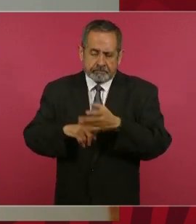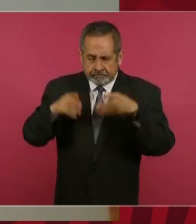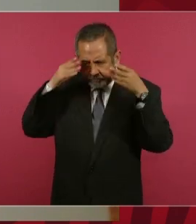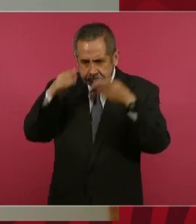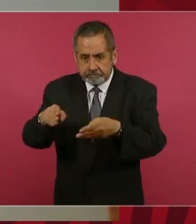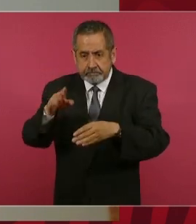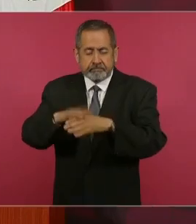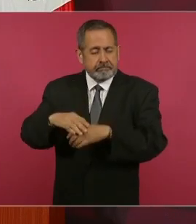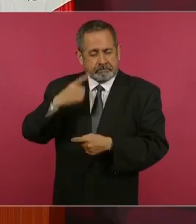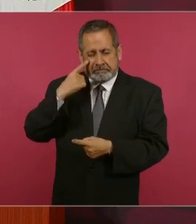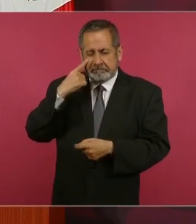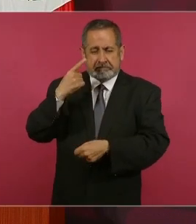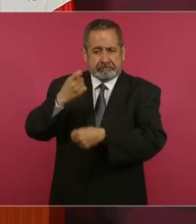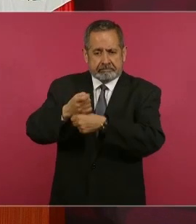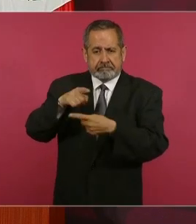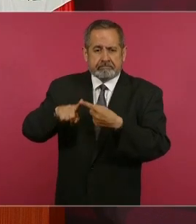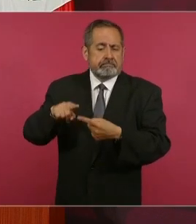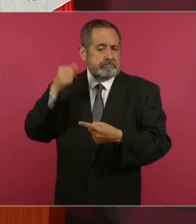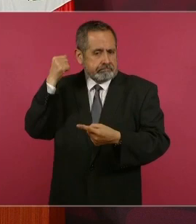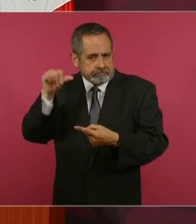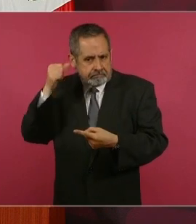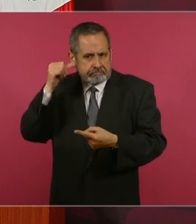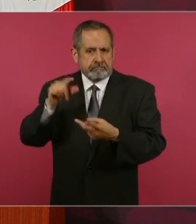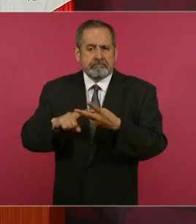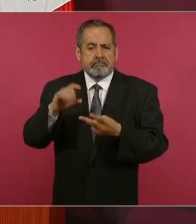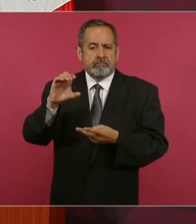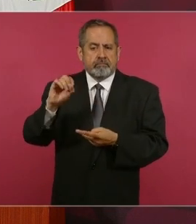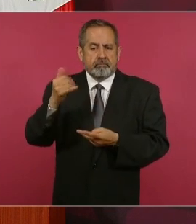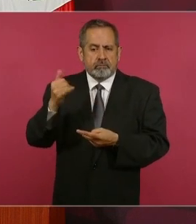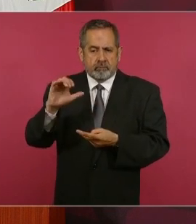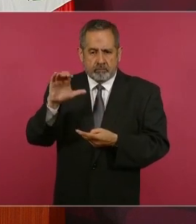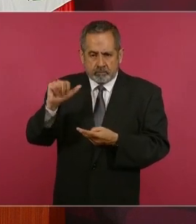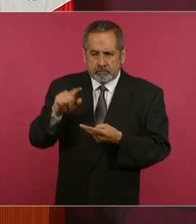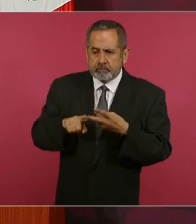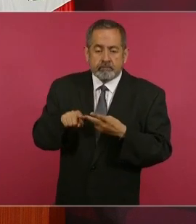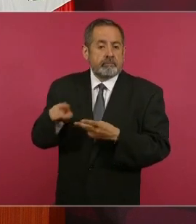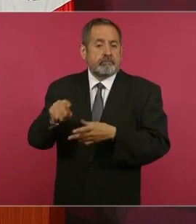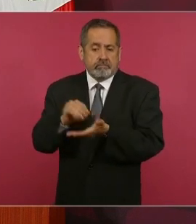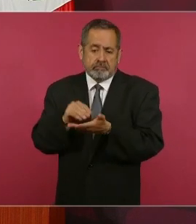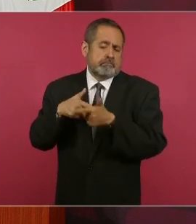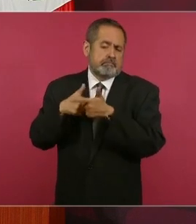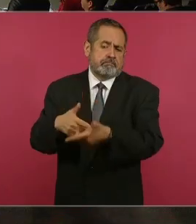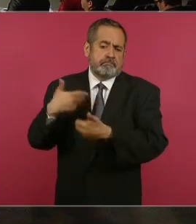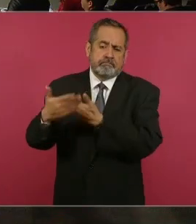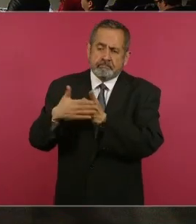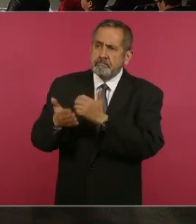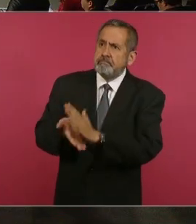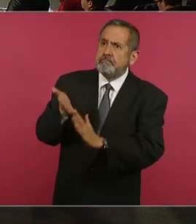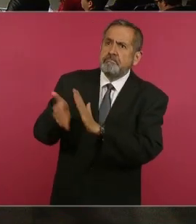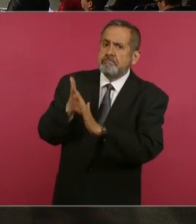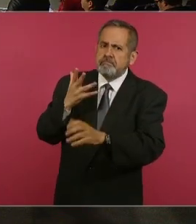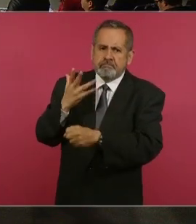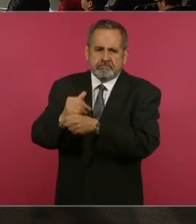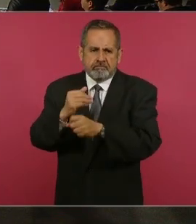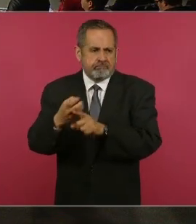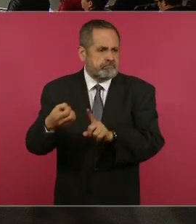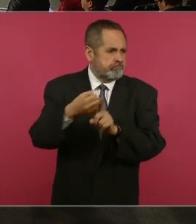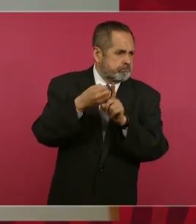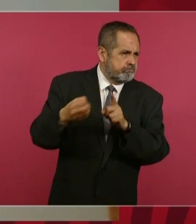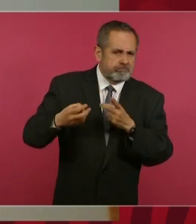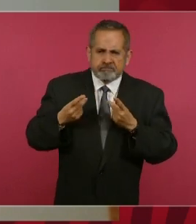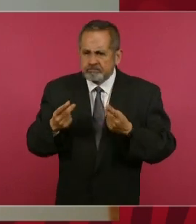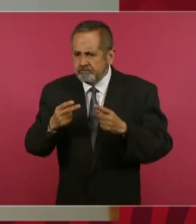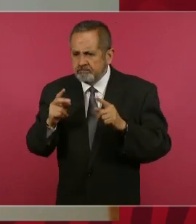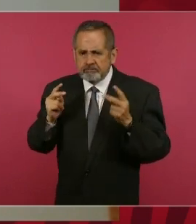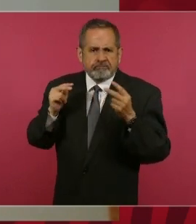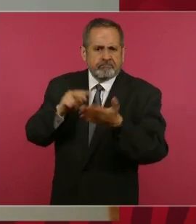en Acapulco y Coyuca. Vamos a permanecer en esta fase de reconstrucción con una gran capacidad de organización y de